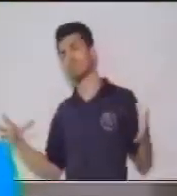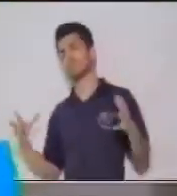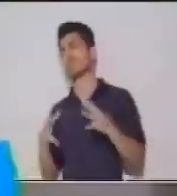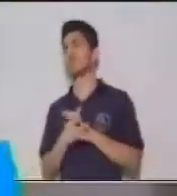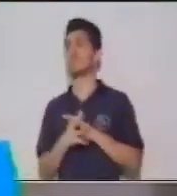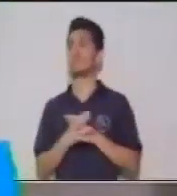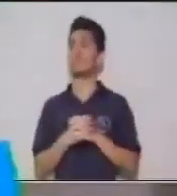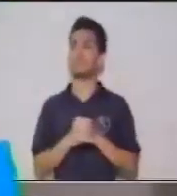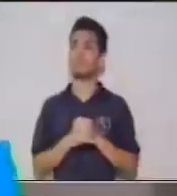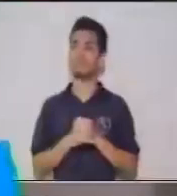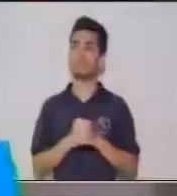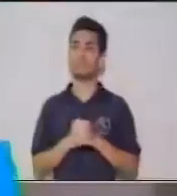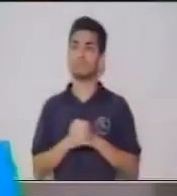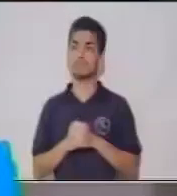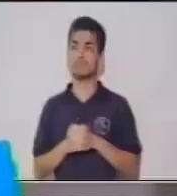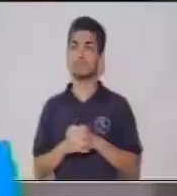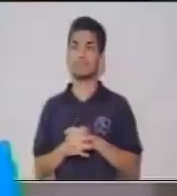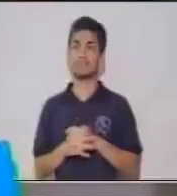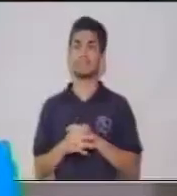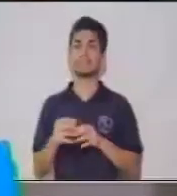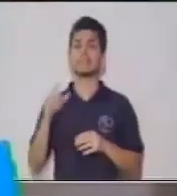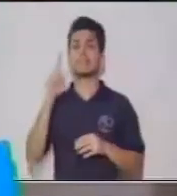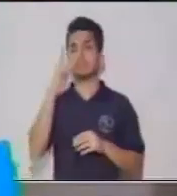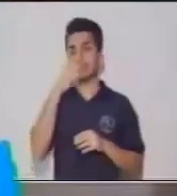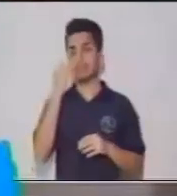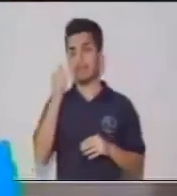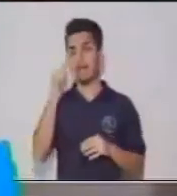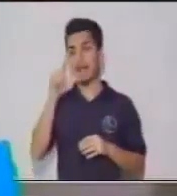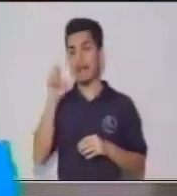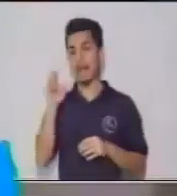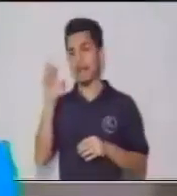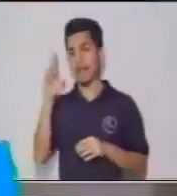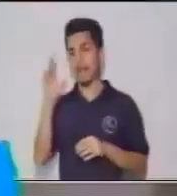sal? Salero.